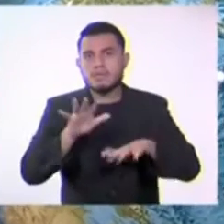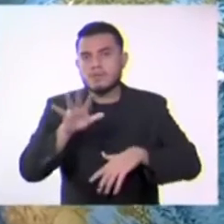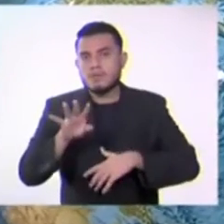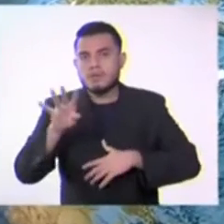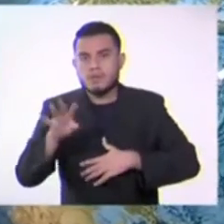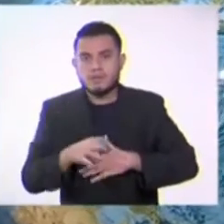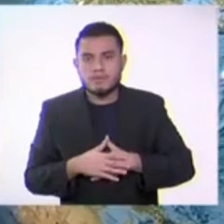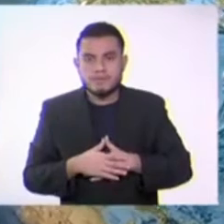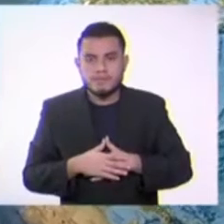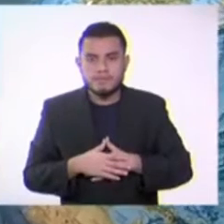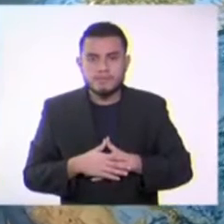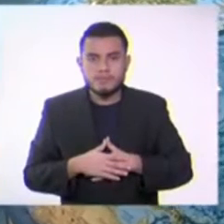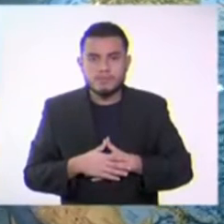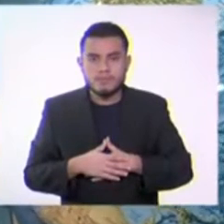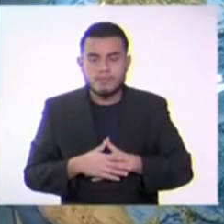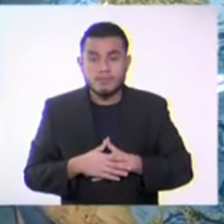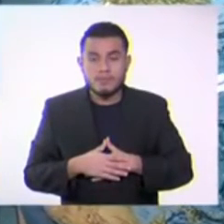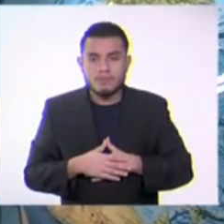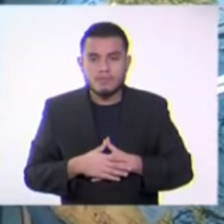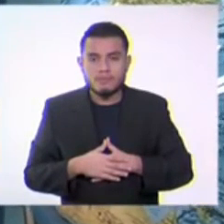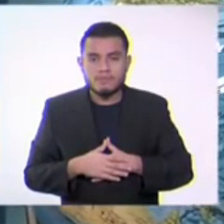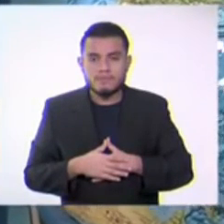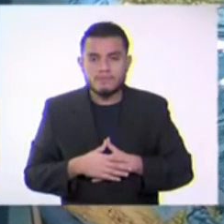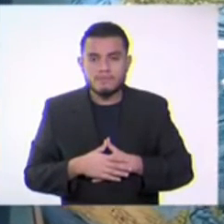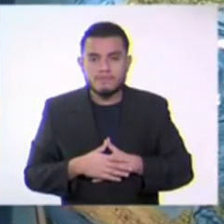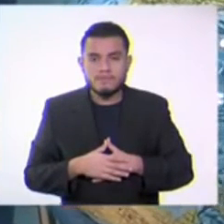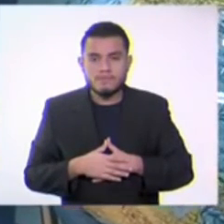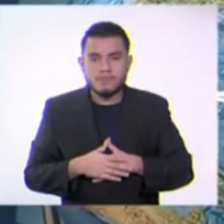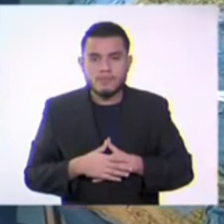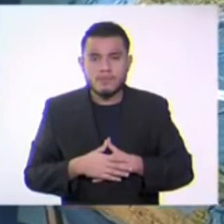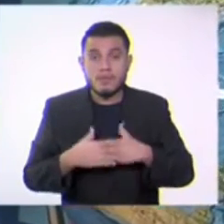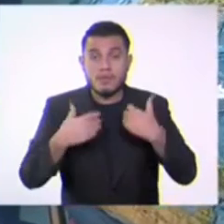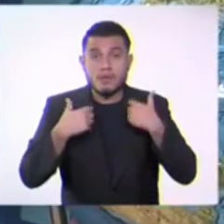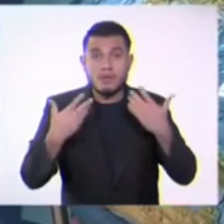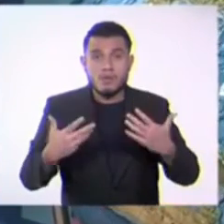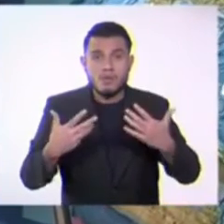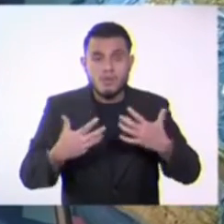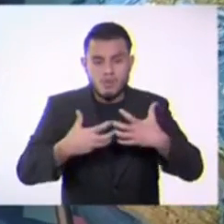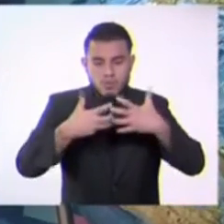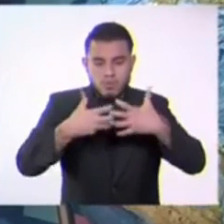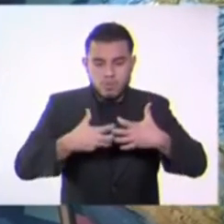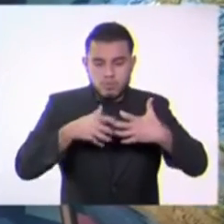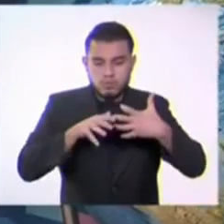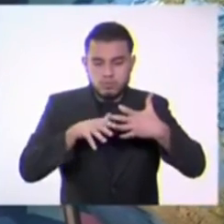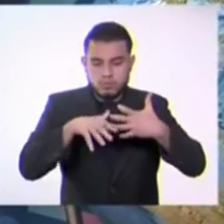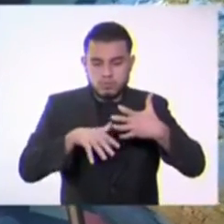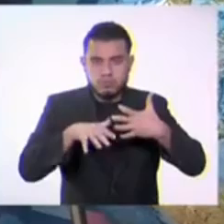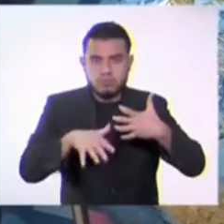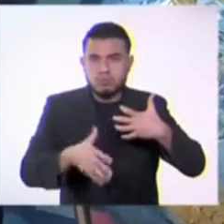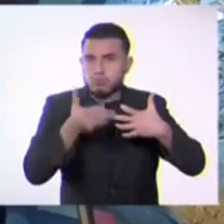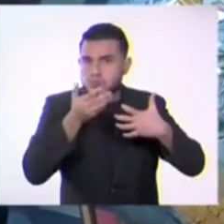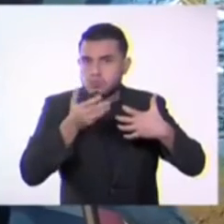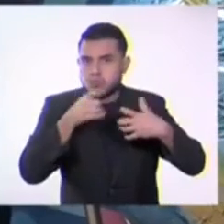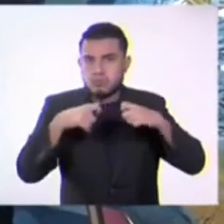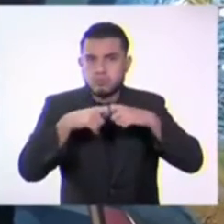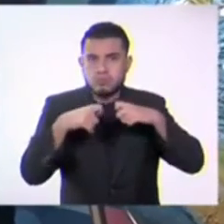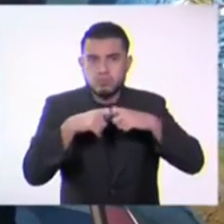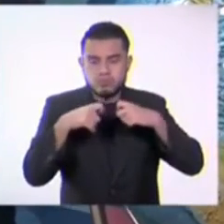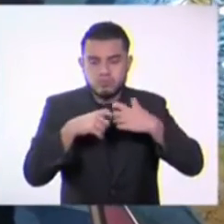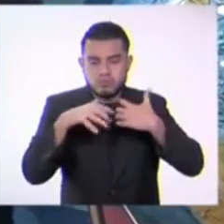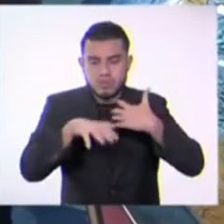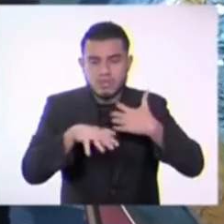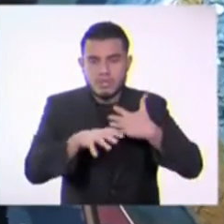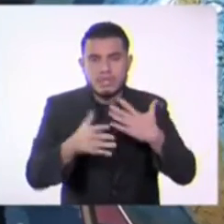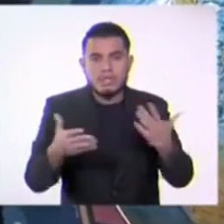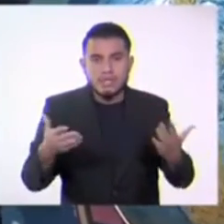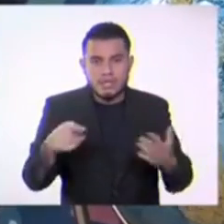1954 y tenemos una de las presas hidroeléctricas, la Central 5 de Noviembre, que hizo que se